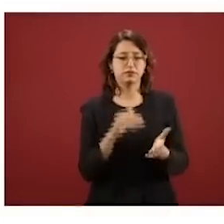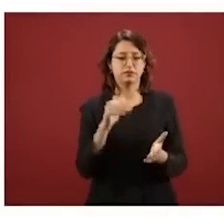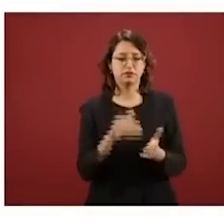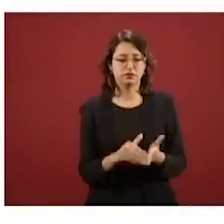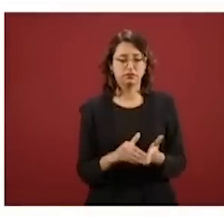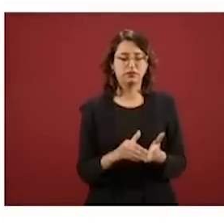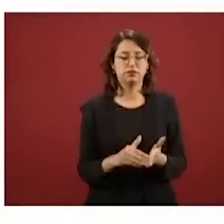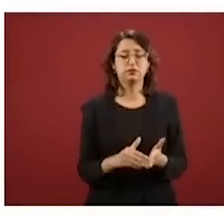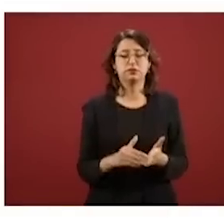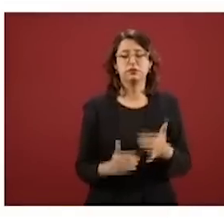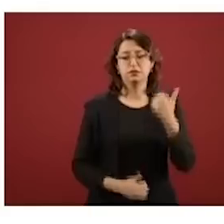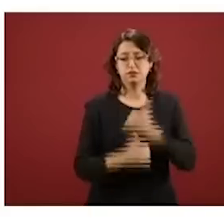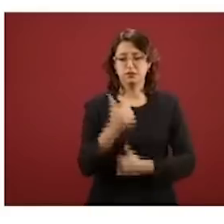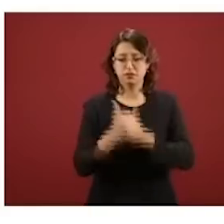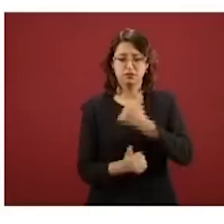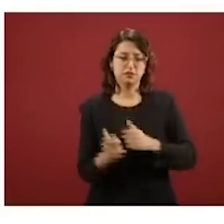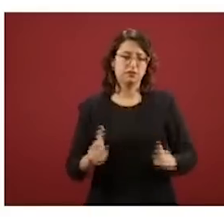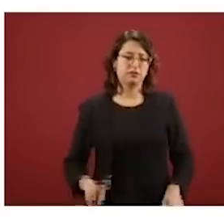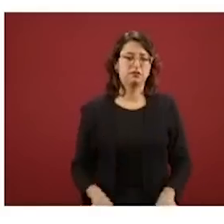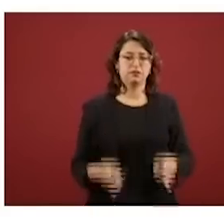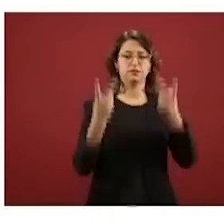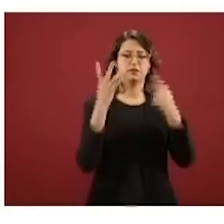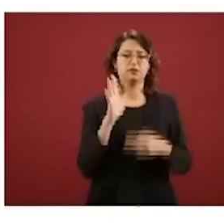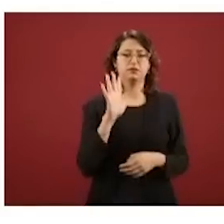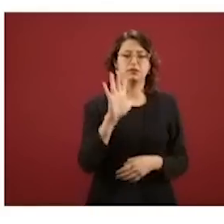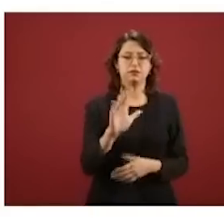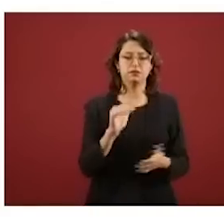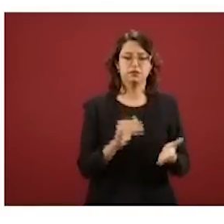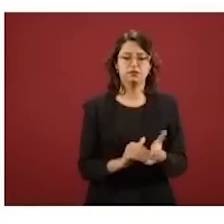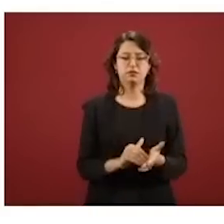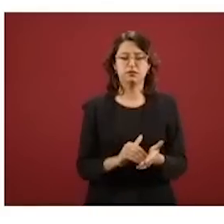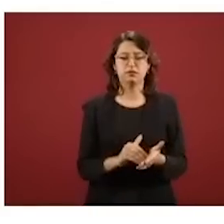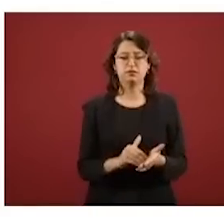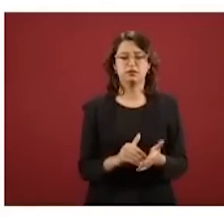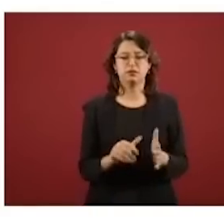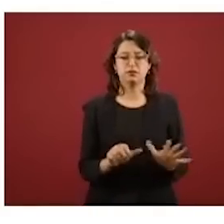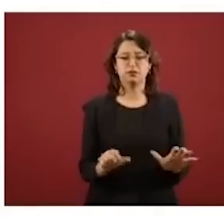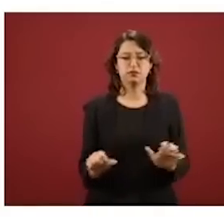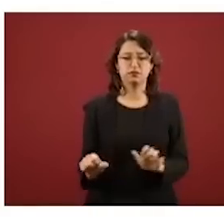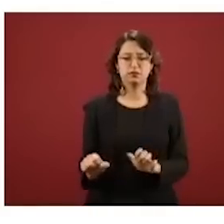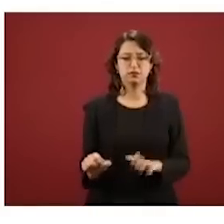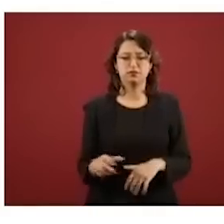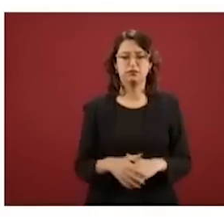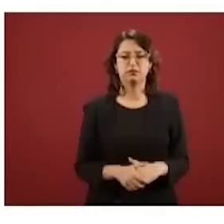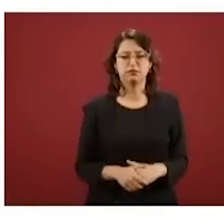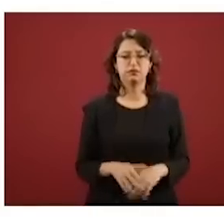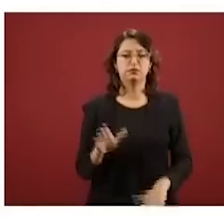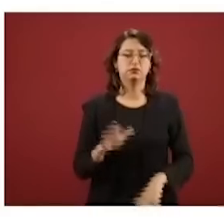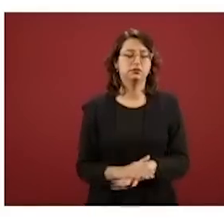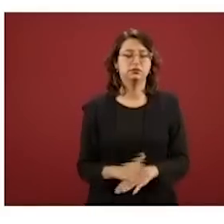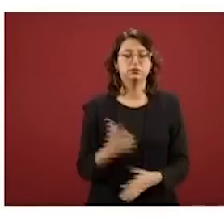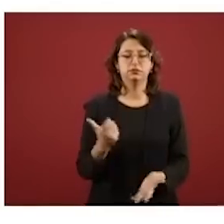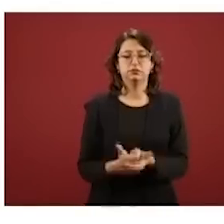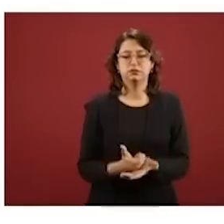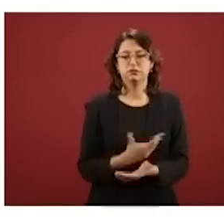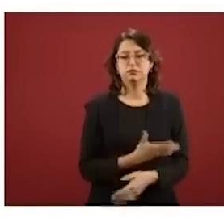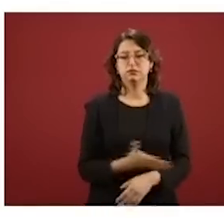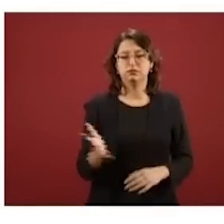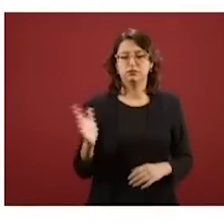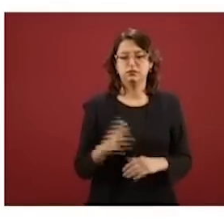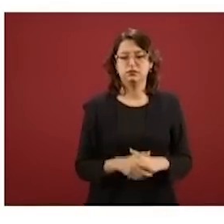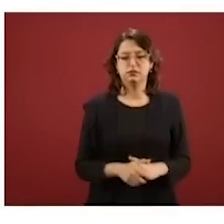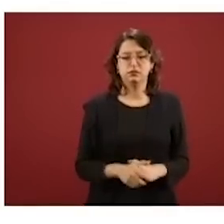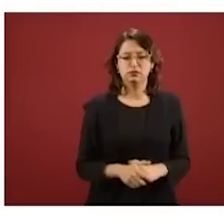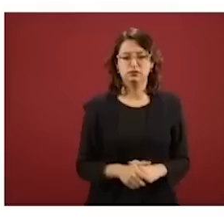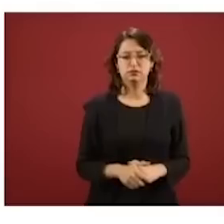se vendió en 5.300.000 pesos. Si fueran tan amables, este es el de mayor valor. Este fue el Lamborghini